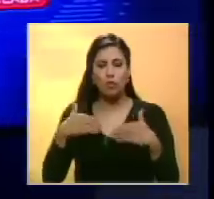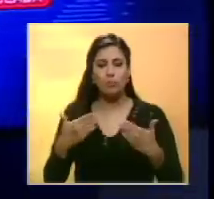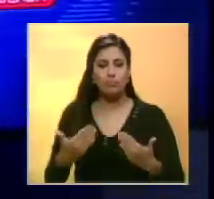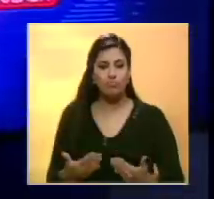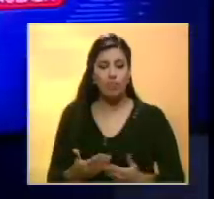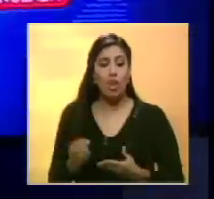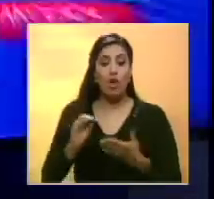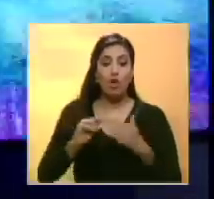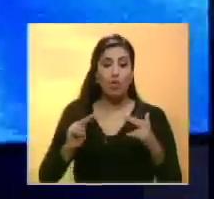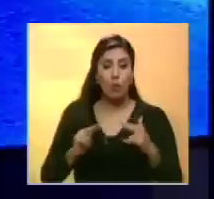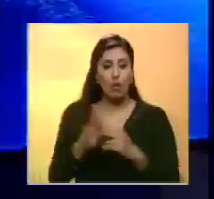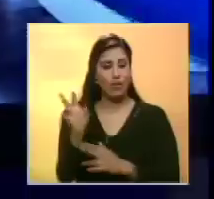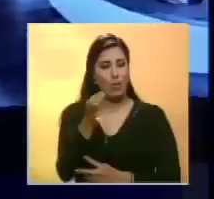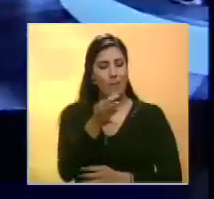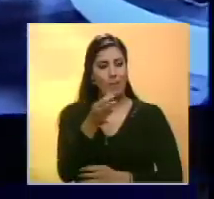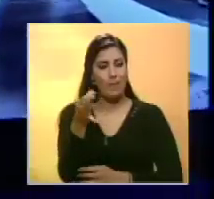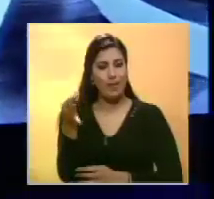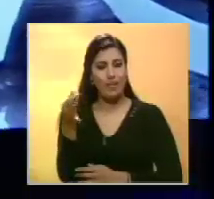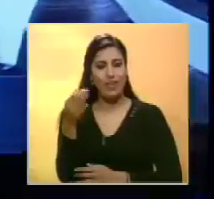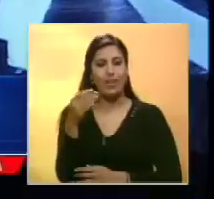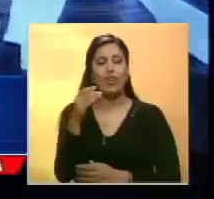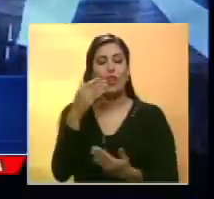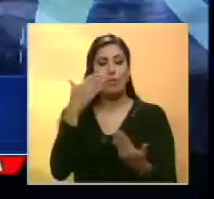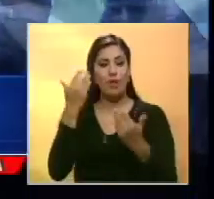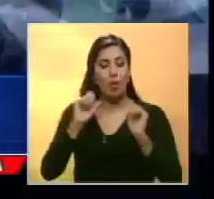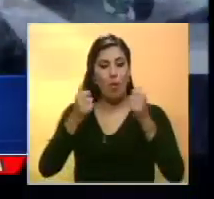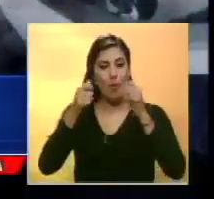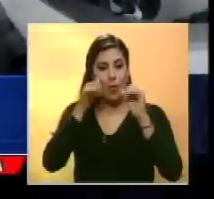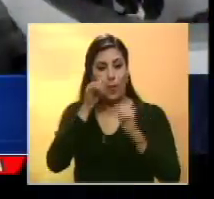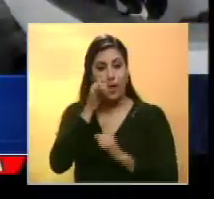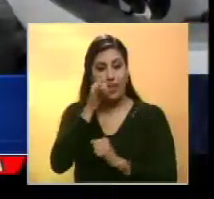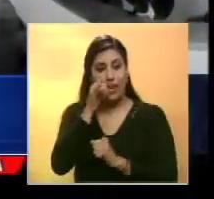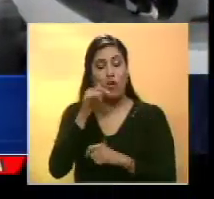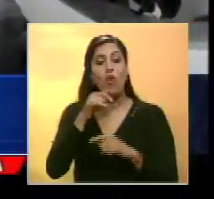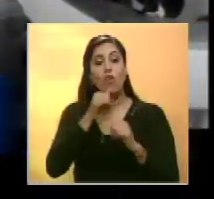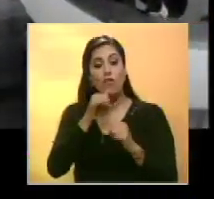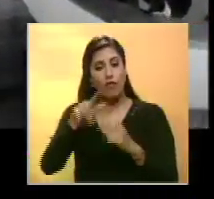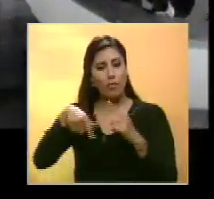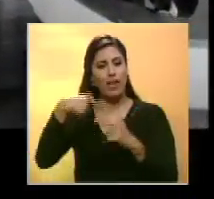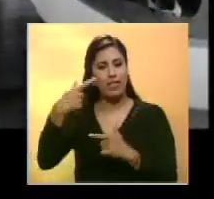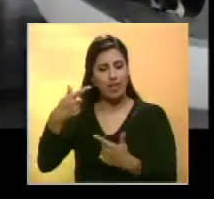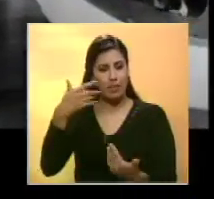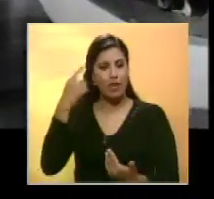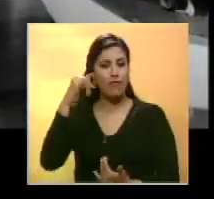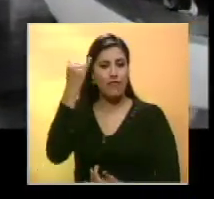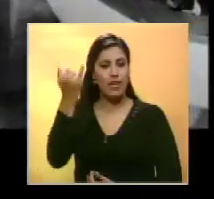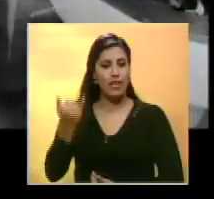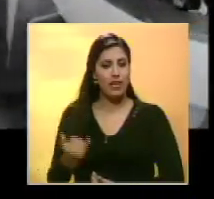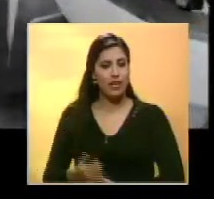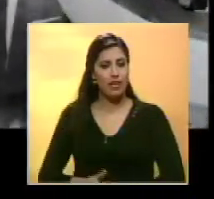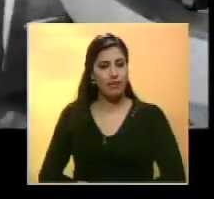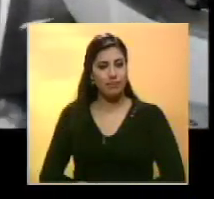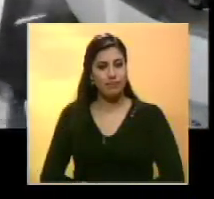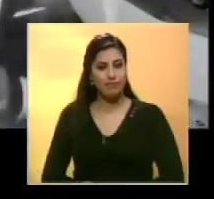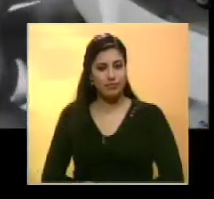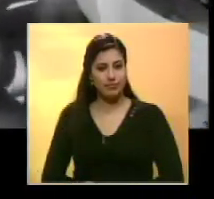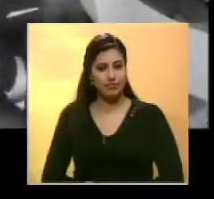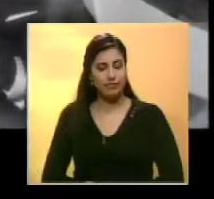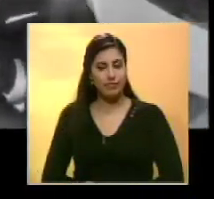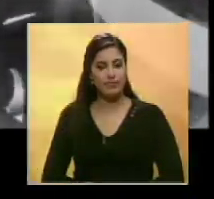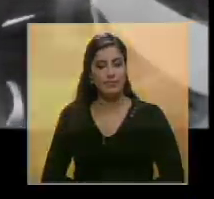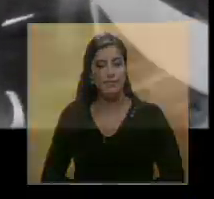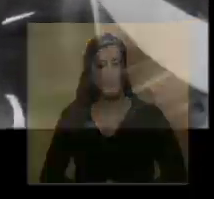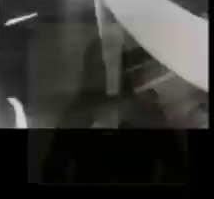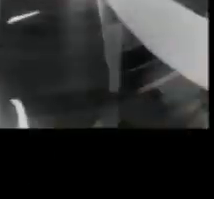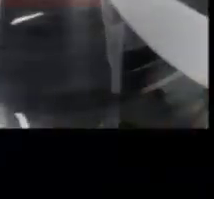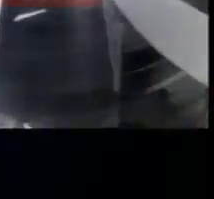Estrellas. Reencuentro exitoso. Sin Bandera se estrena video. Los detalles al regreso con Federica Guzmán. Ni